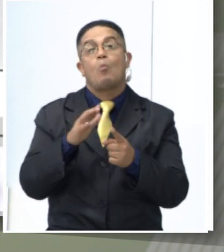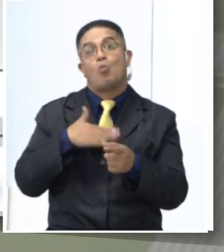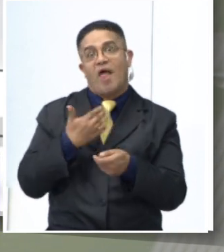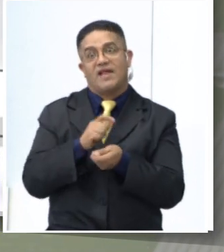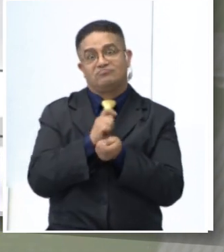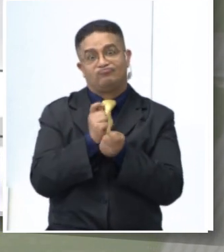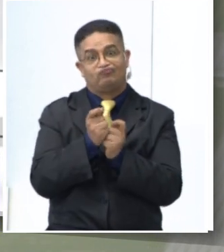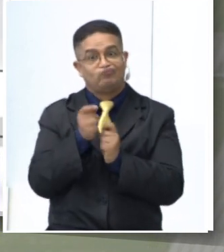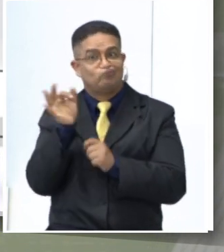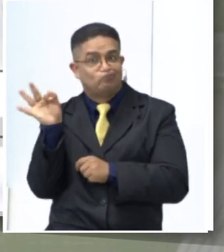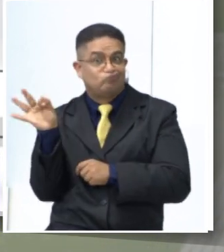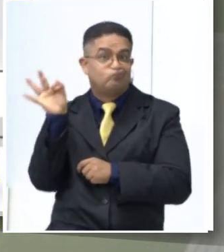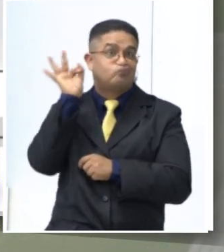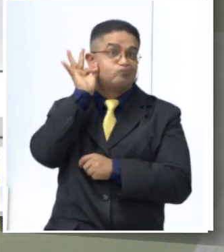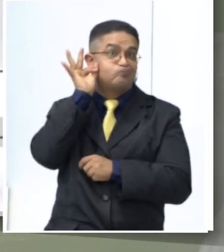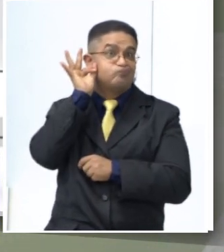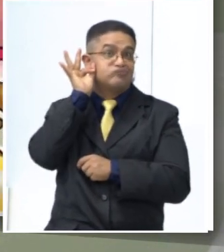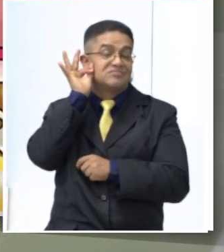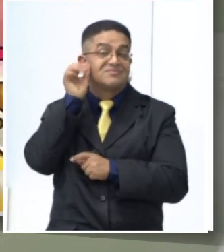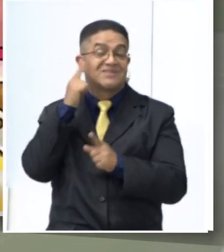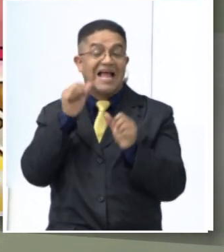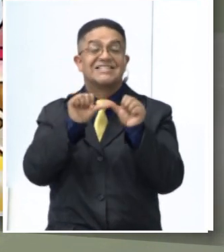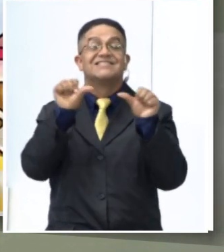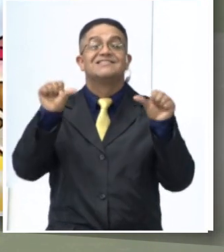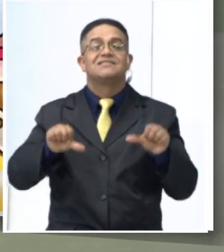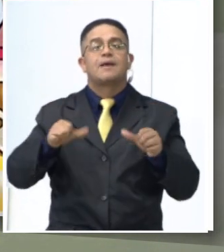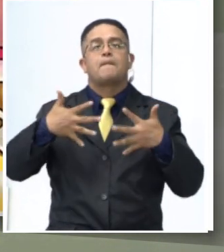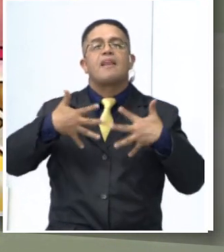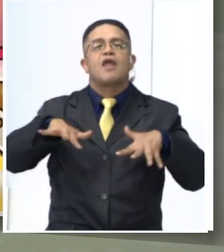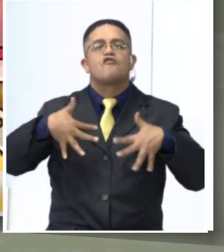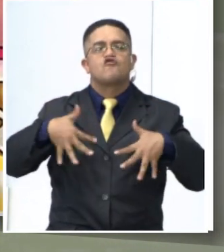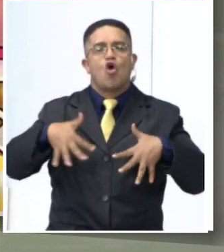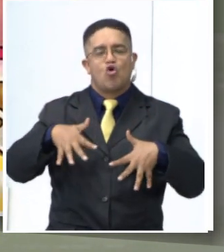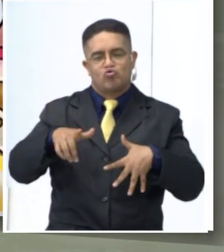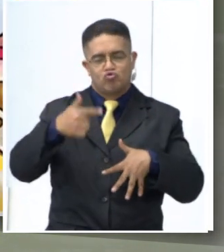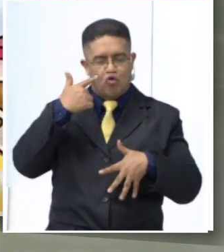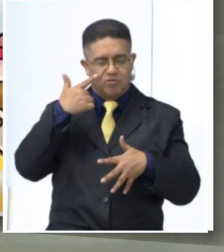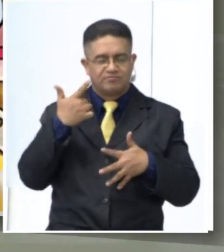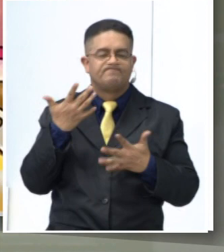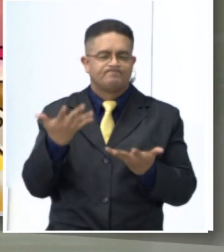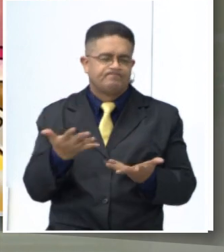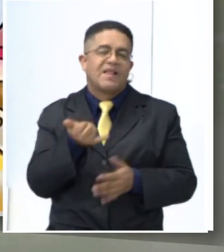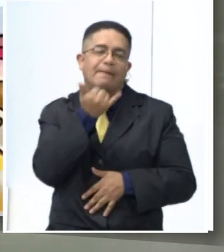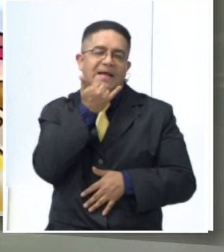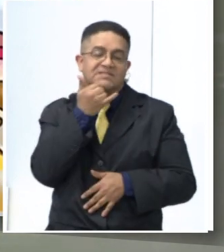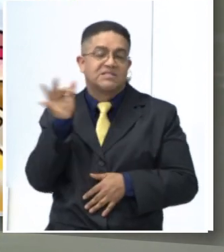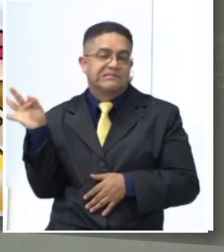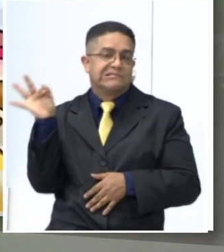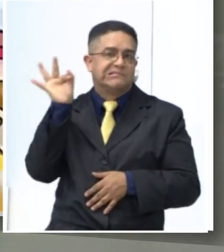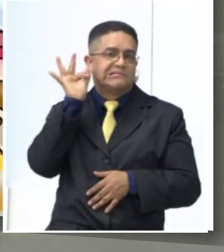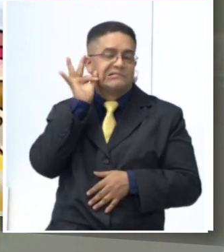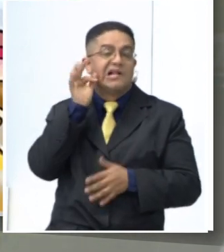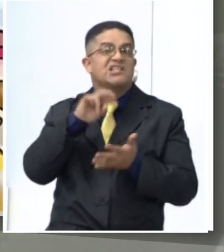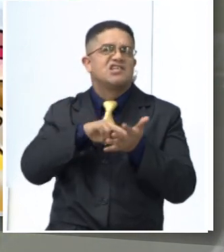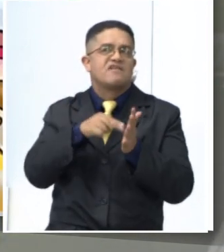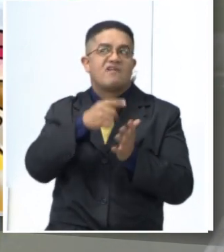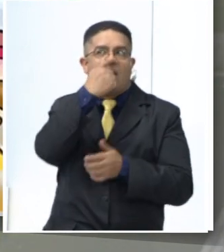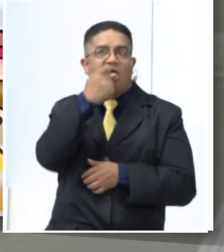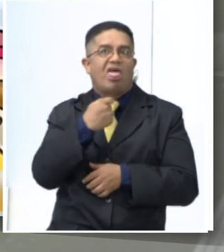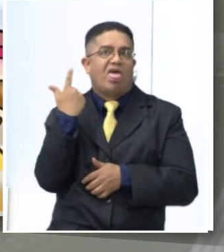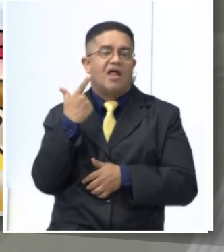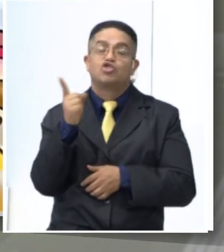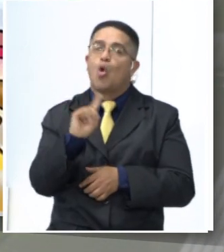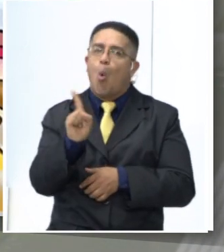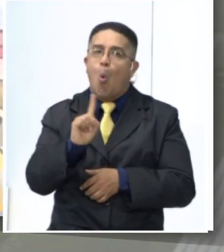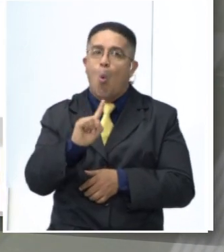con infecciones a nivel del sistema nervioso central. Con eso, les quiero decir que una otitis no la podemos pasar tan por debajo de la